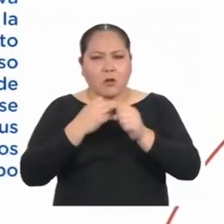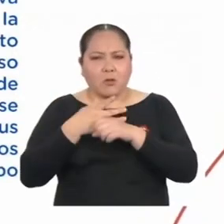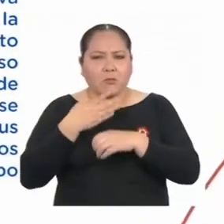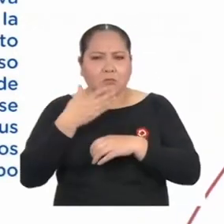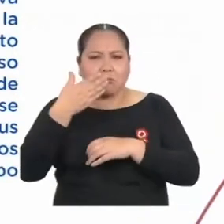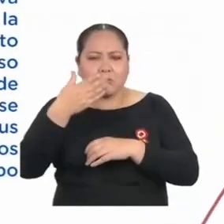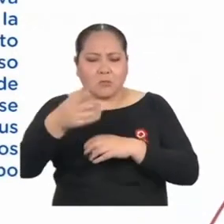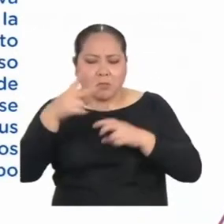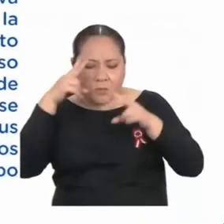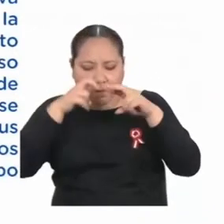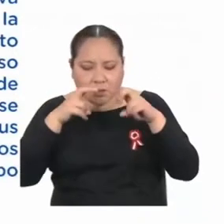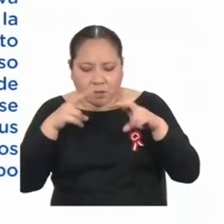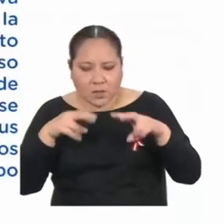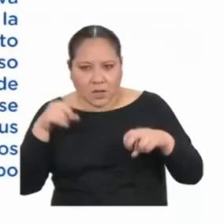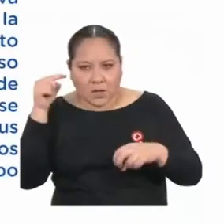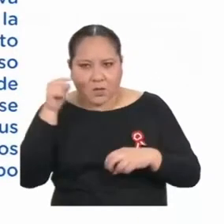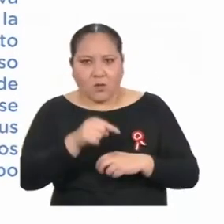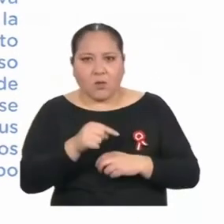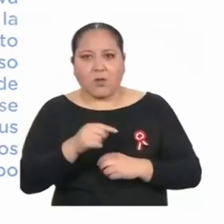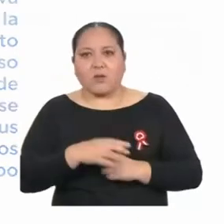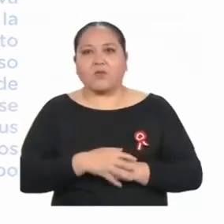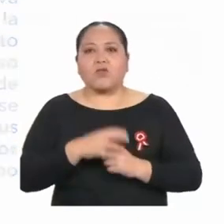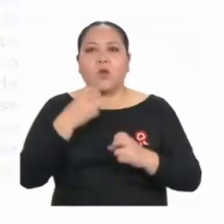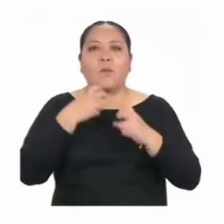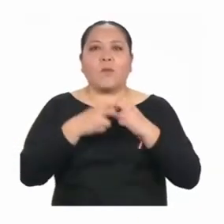campo científico.